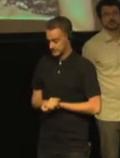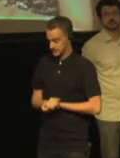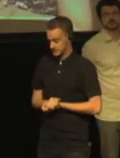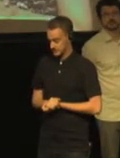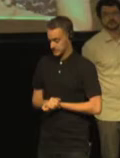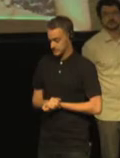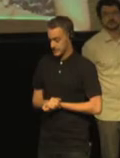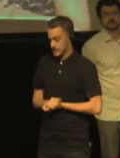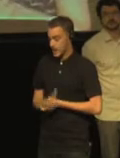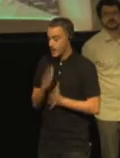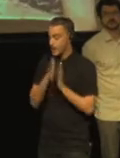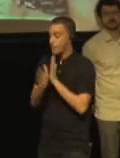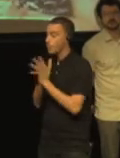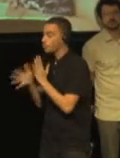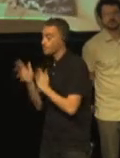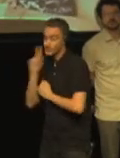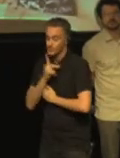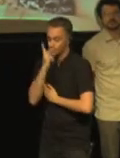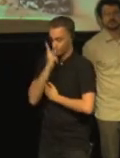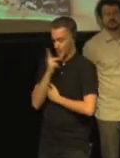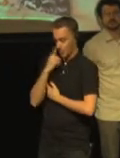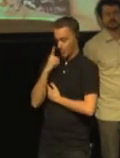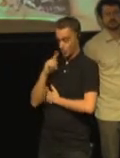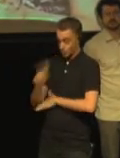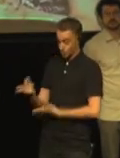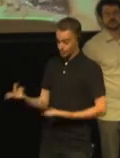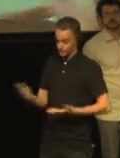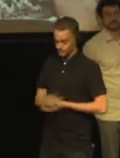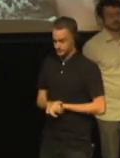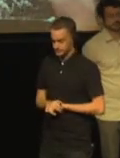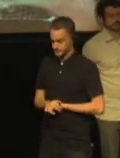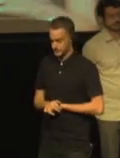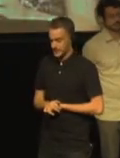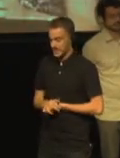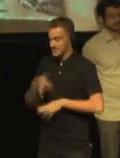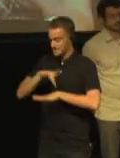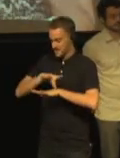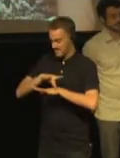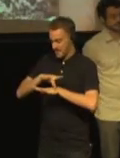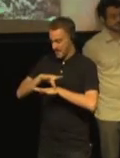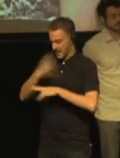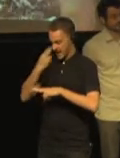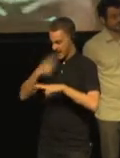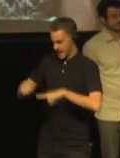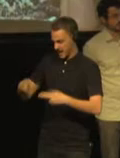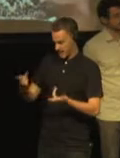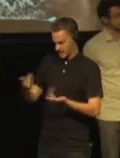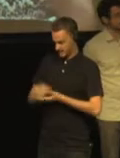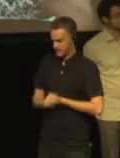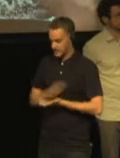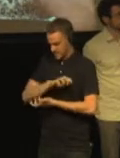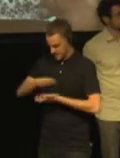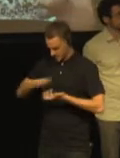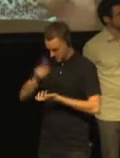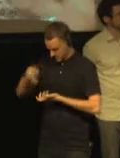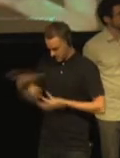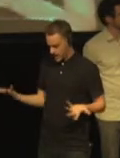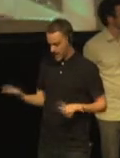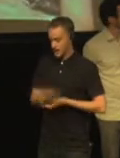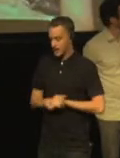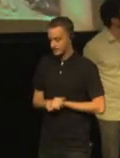y no se conocen bien las causas de la sordoceguera y, bueno, se trata de enfermedades muy raras y complejas. Y muchas veces los profesionales lo que hacen